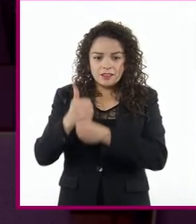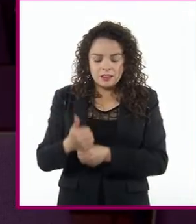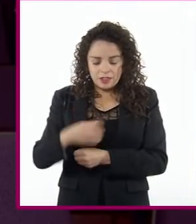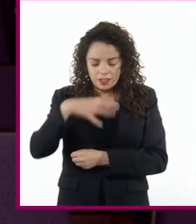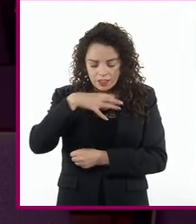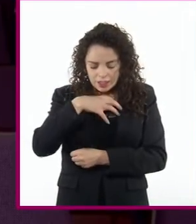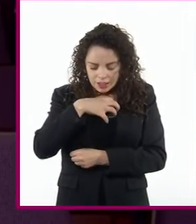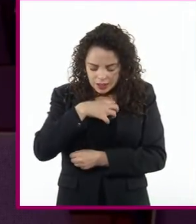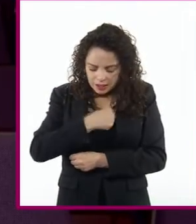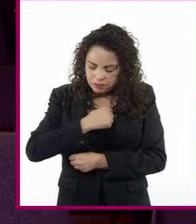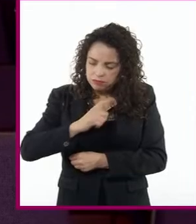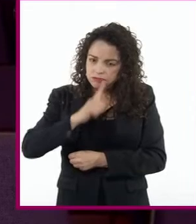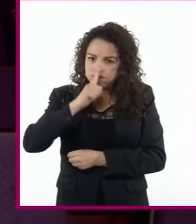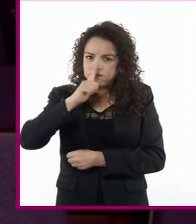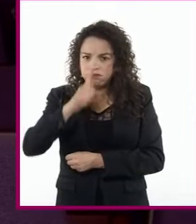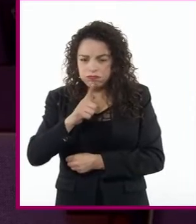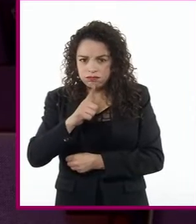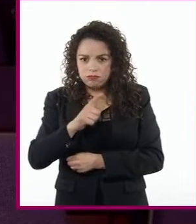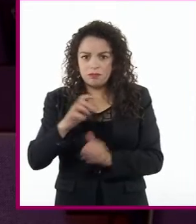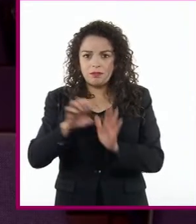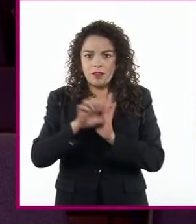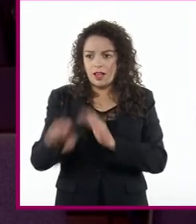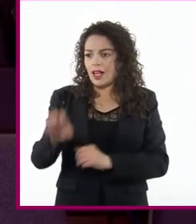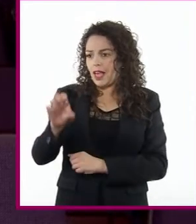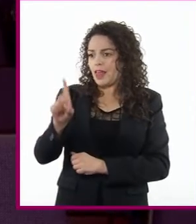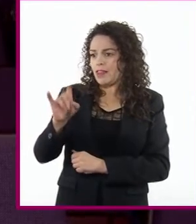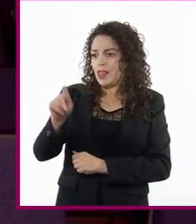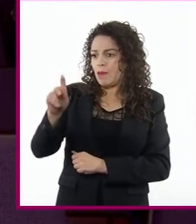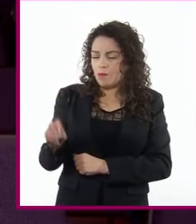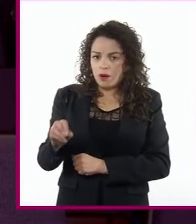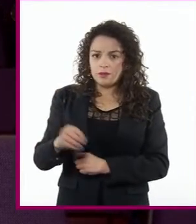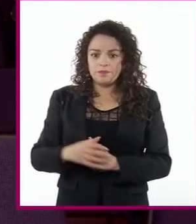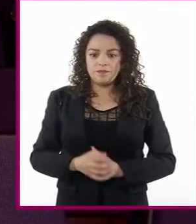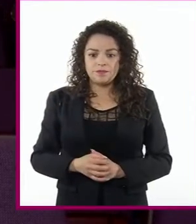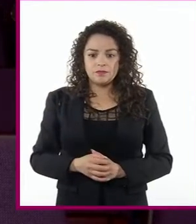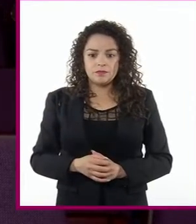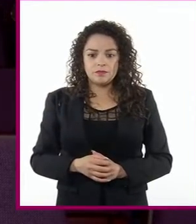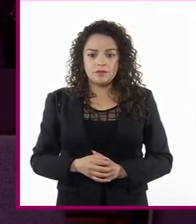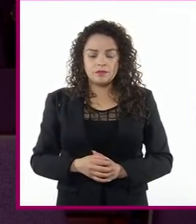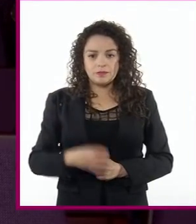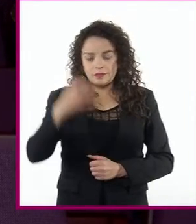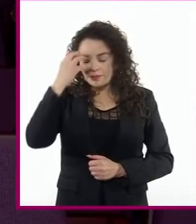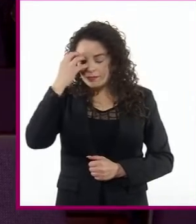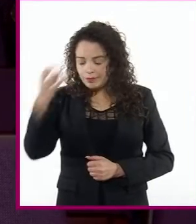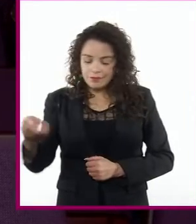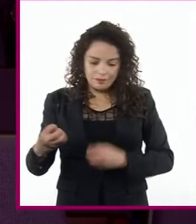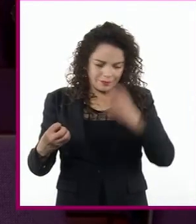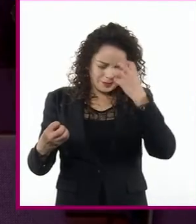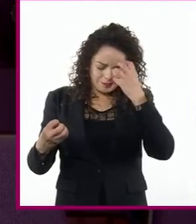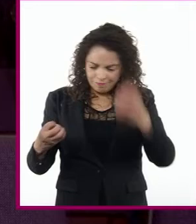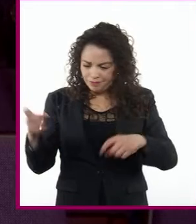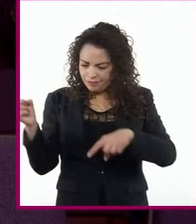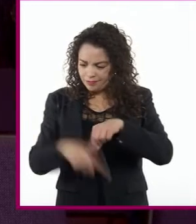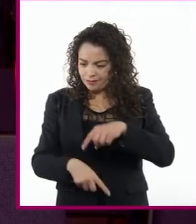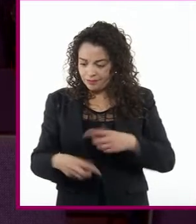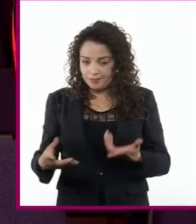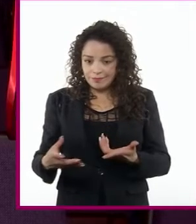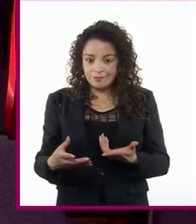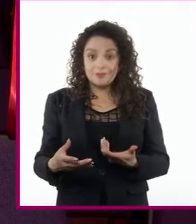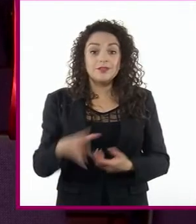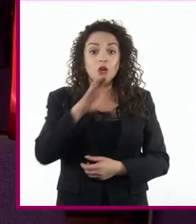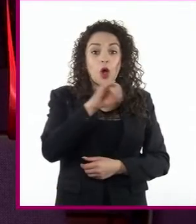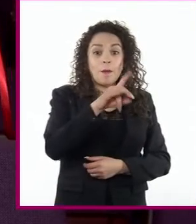alma, como en el caso de Edipo, quien se saca los ojos, la comedia provoca